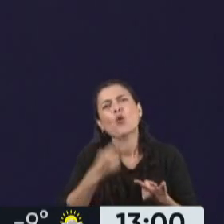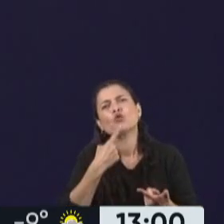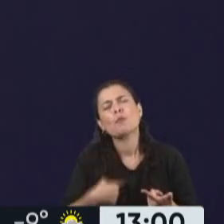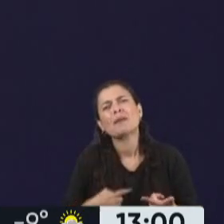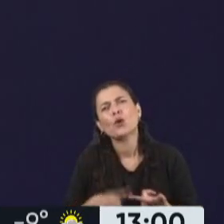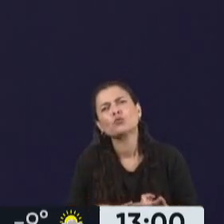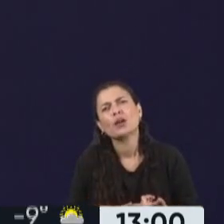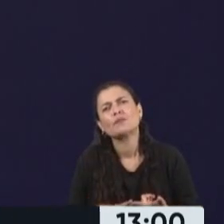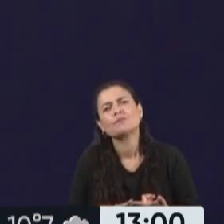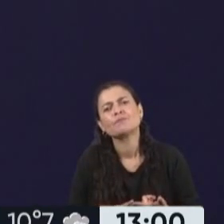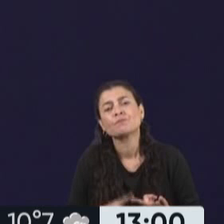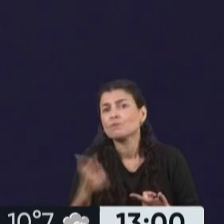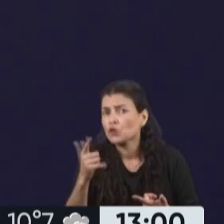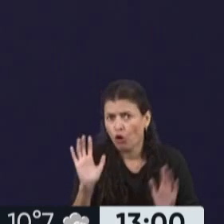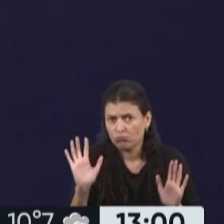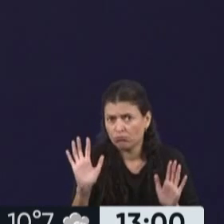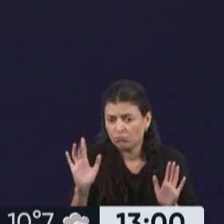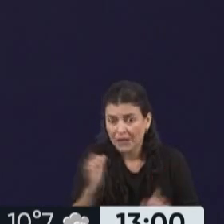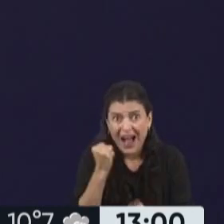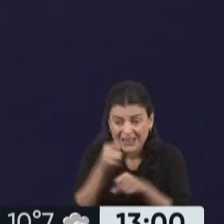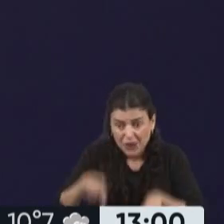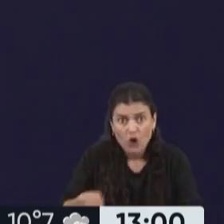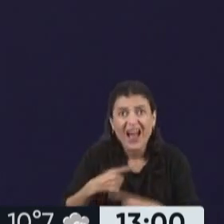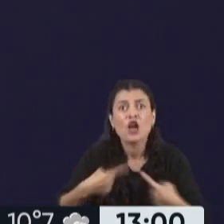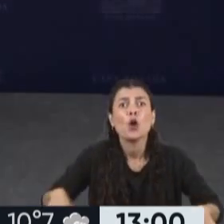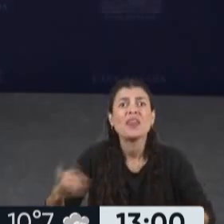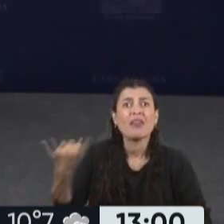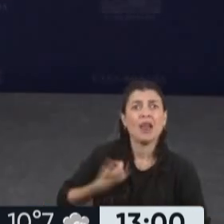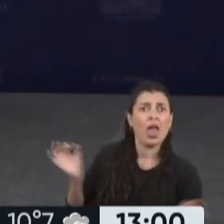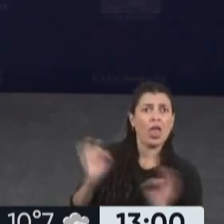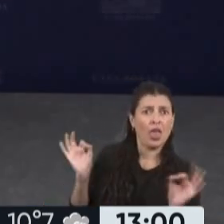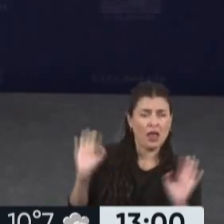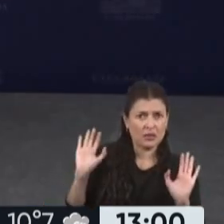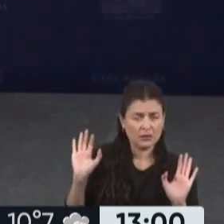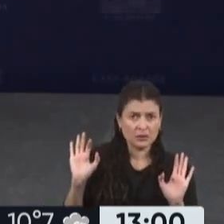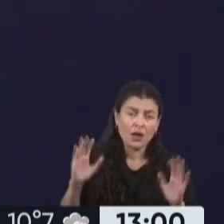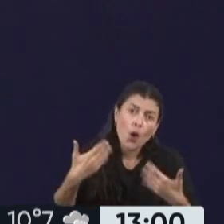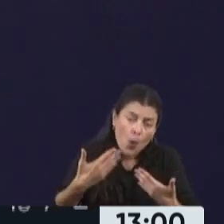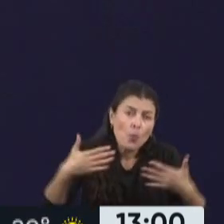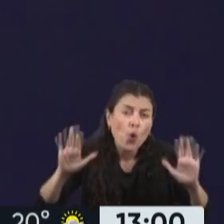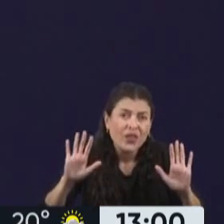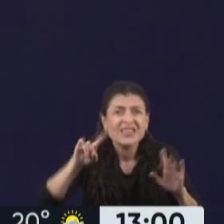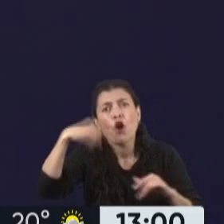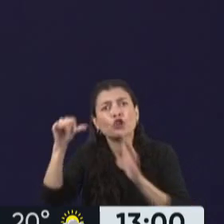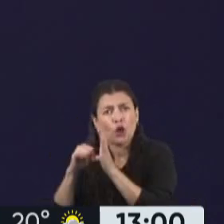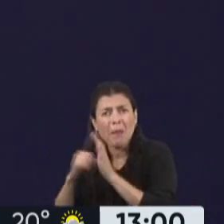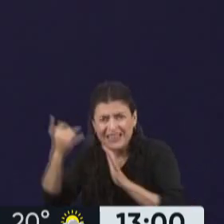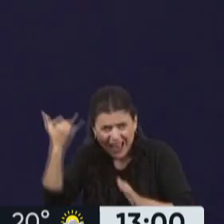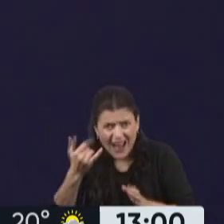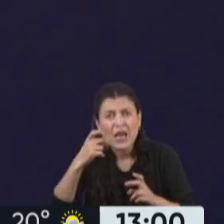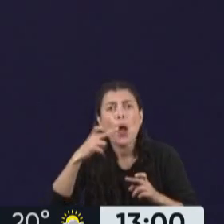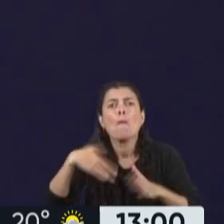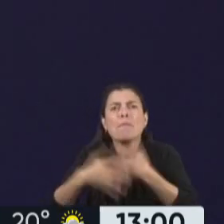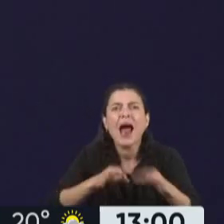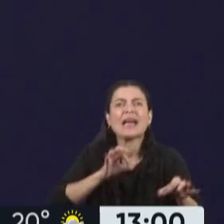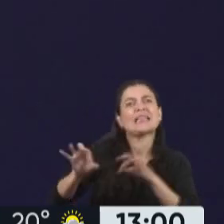pregunta, no, al menos que yo esté enterado. De igual manera, eso es un sistema que rige en todas partes del mundo y que lo brindan